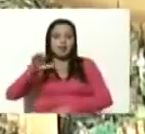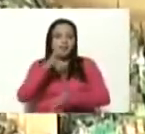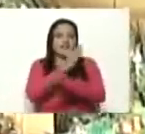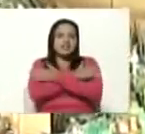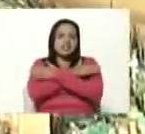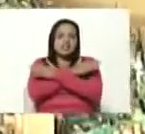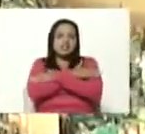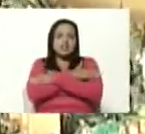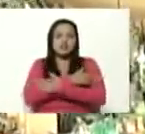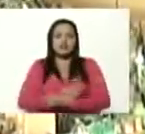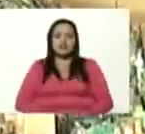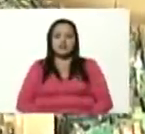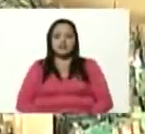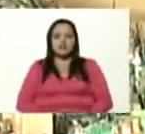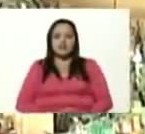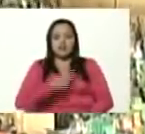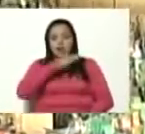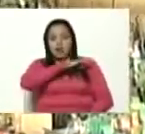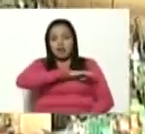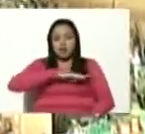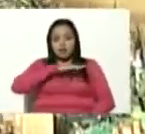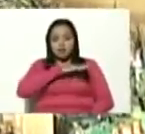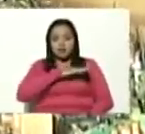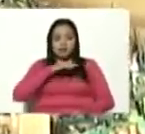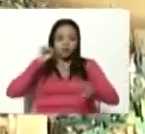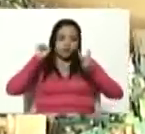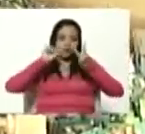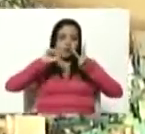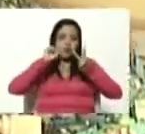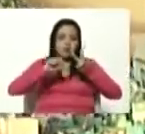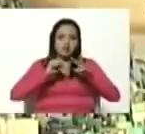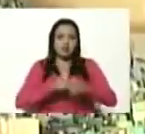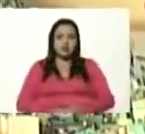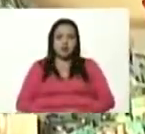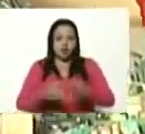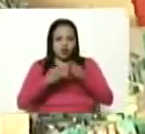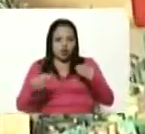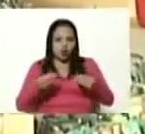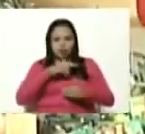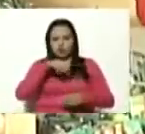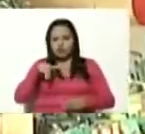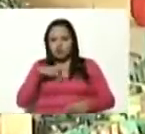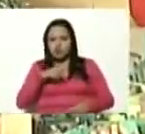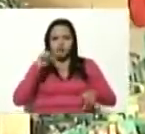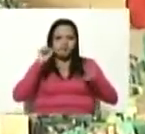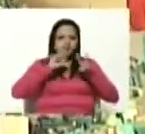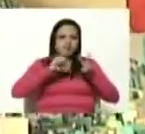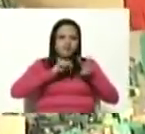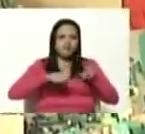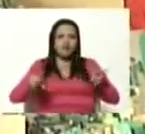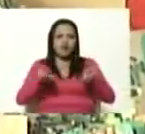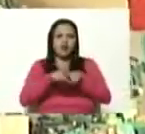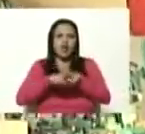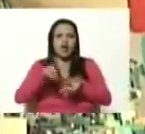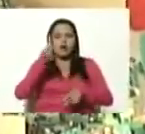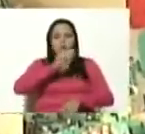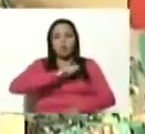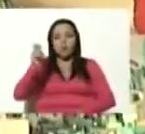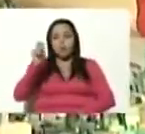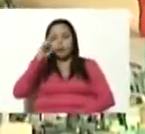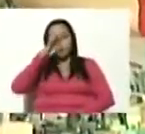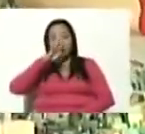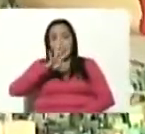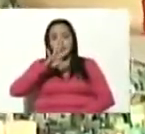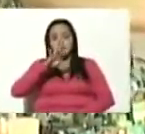Felicitamos a la gran misión Somos Venezuela, todos somos Venezuela, que está cumpliendo 4 años hoy,